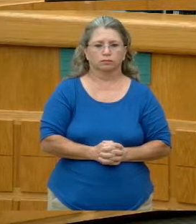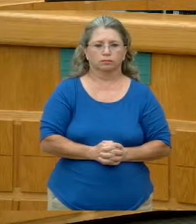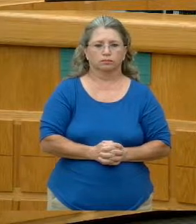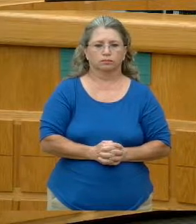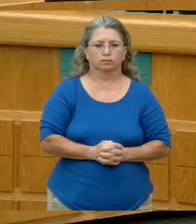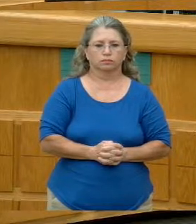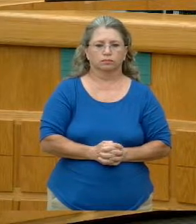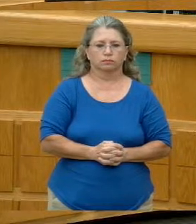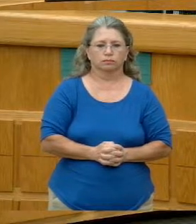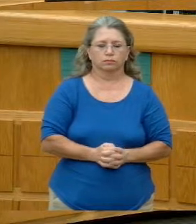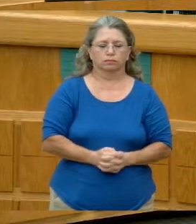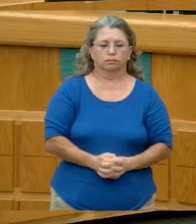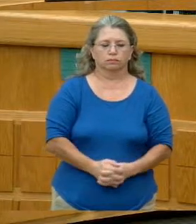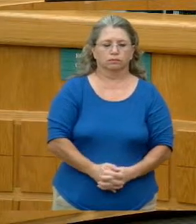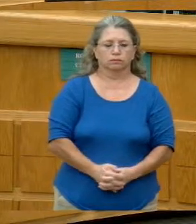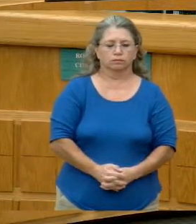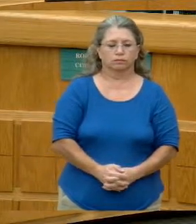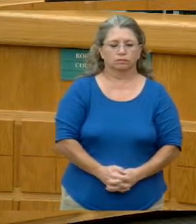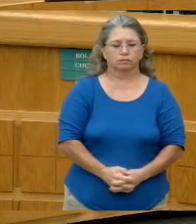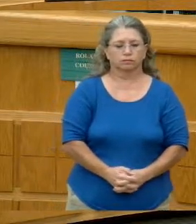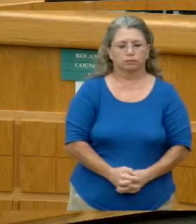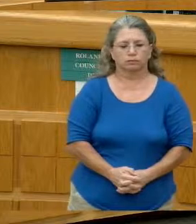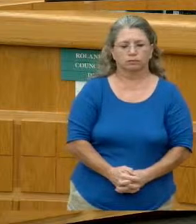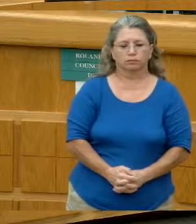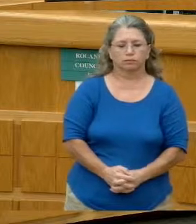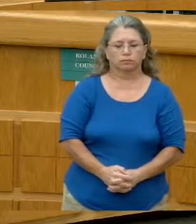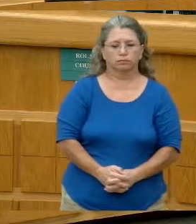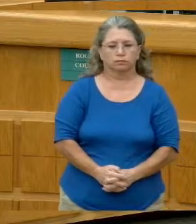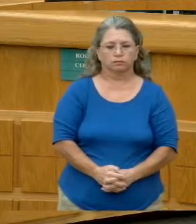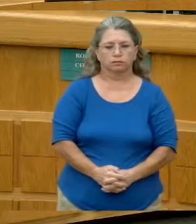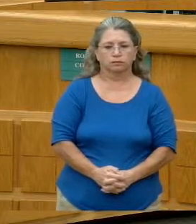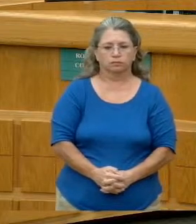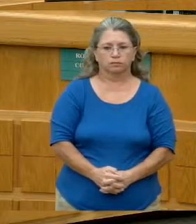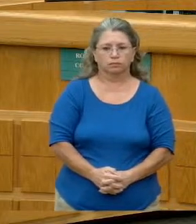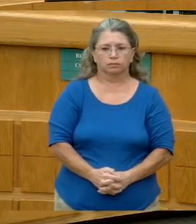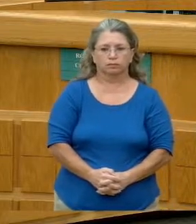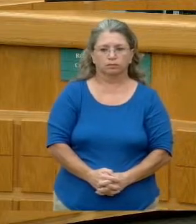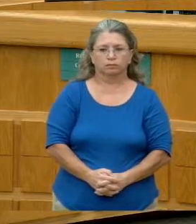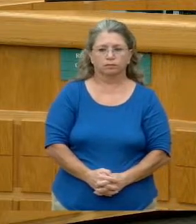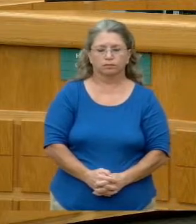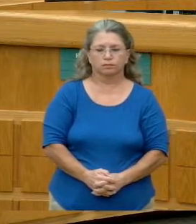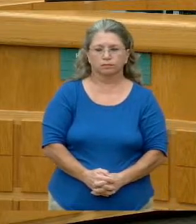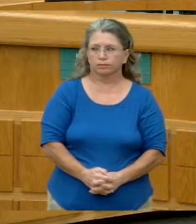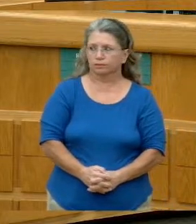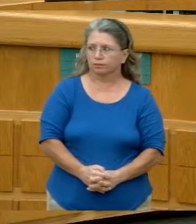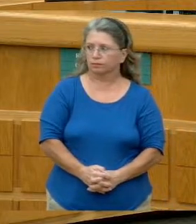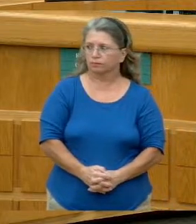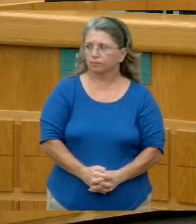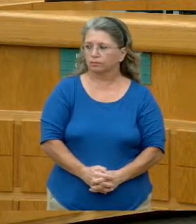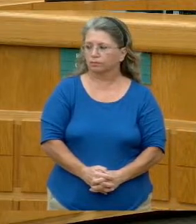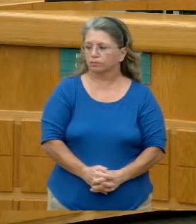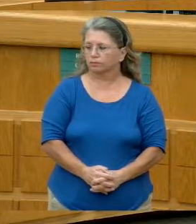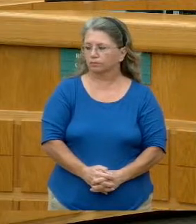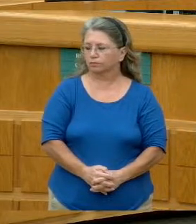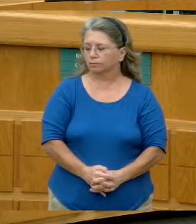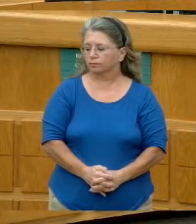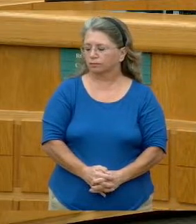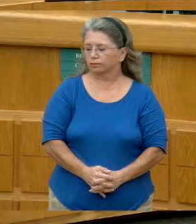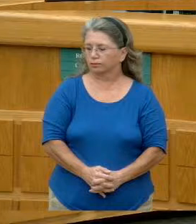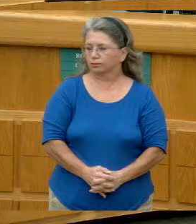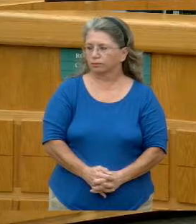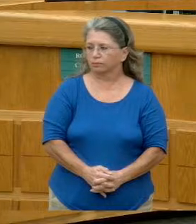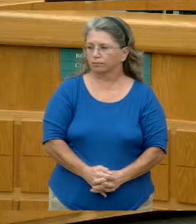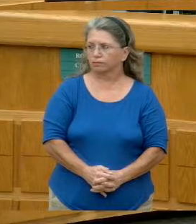No brindamos atención directa al paciente a ninguno de estos bebés. Su atención proviene de su pediatra, médico del hospital o a veces un